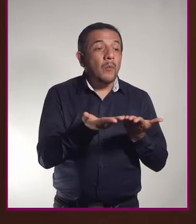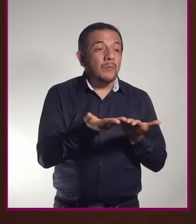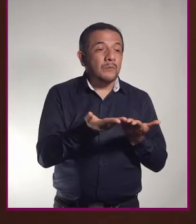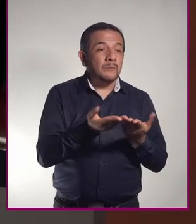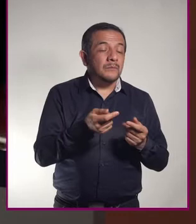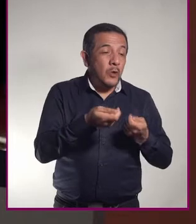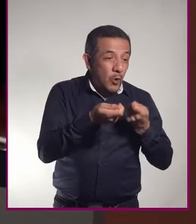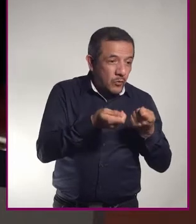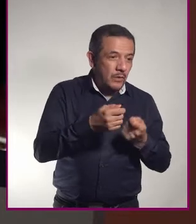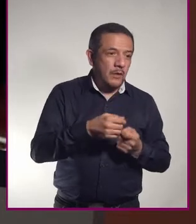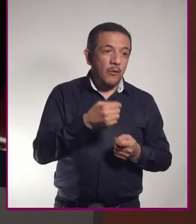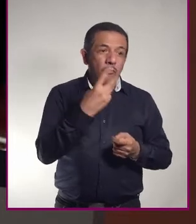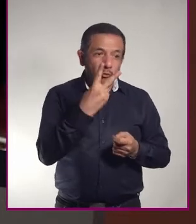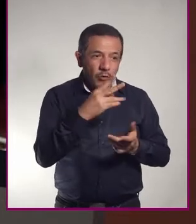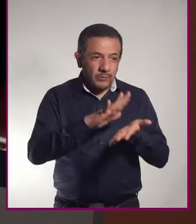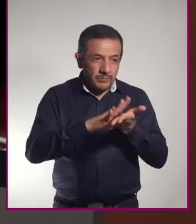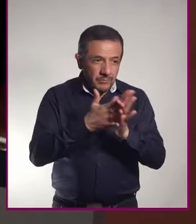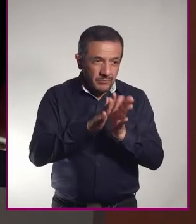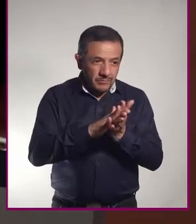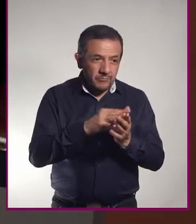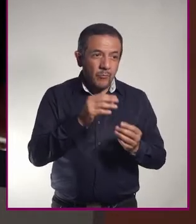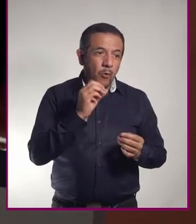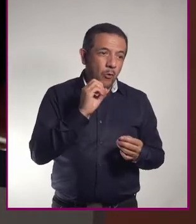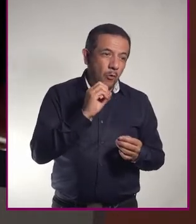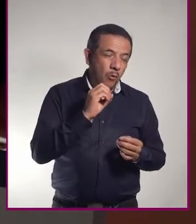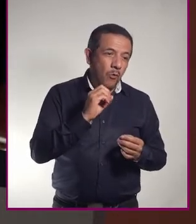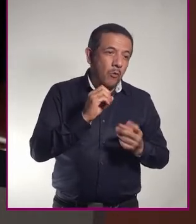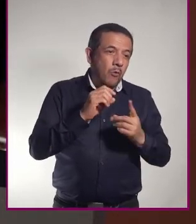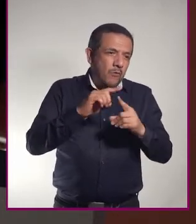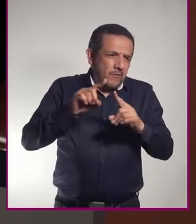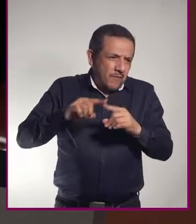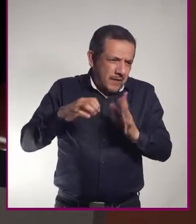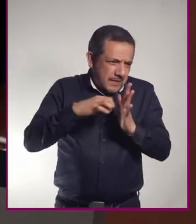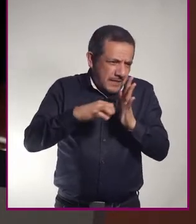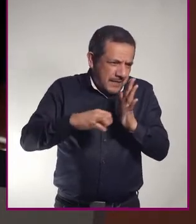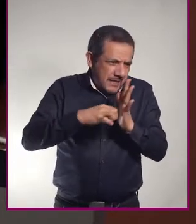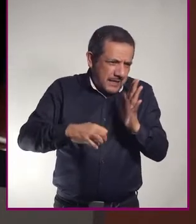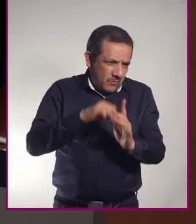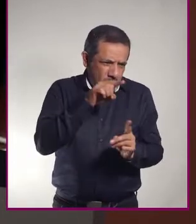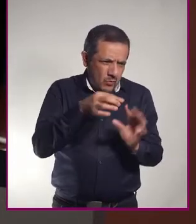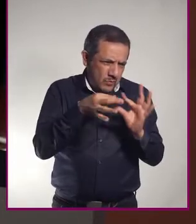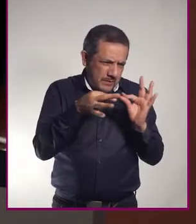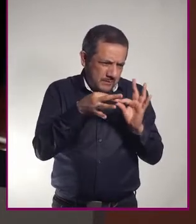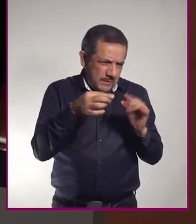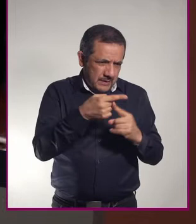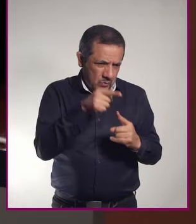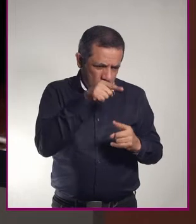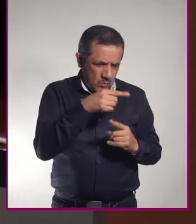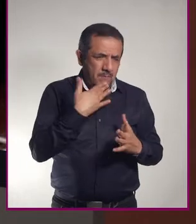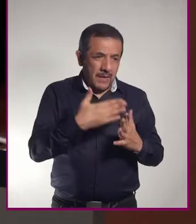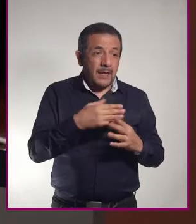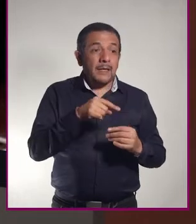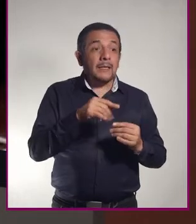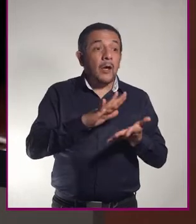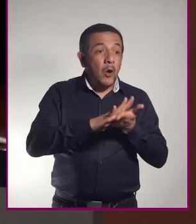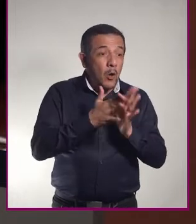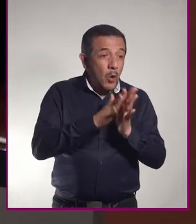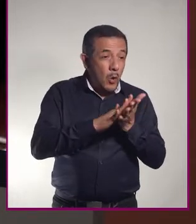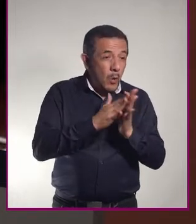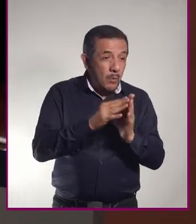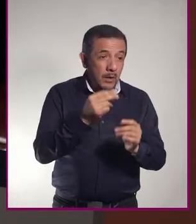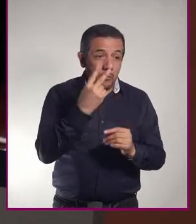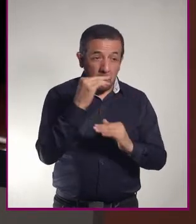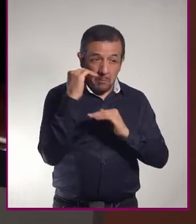se recomiendan 2 piezas de tortillas, de todos los ejemplos que usted nos hizo favor de mencionar. Como máximo deben